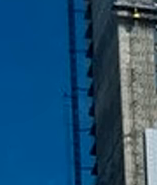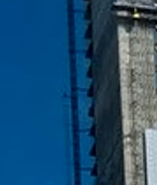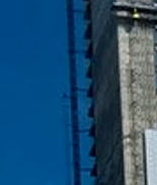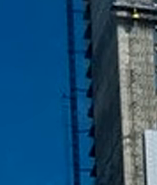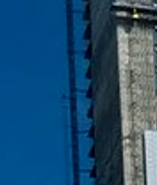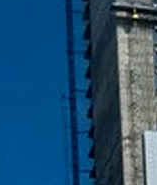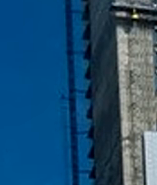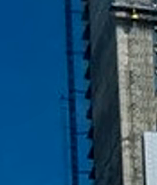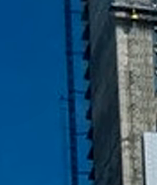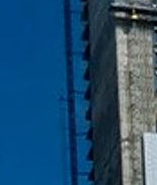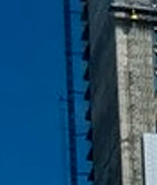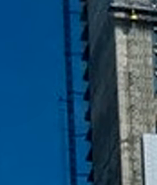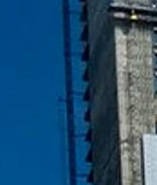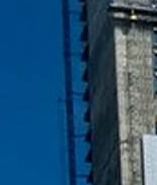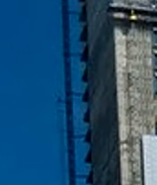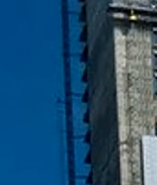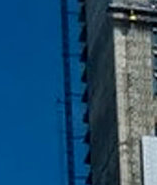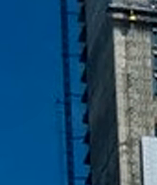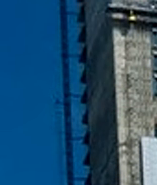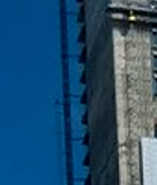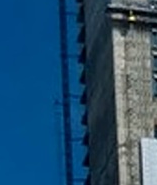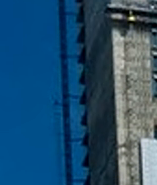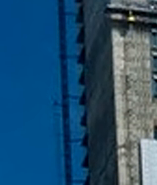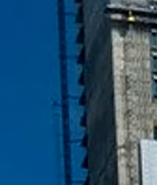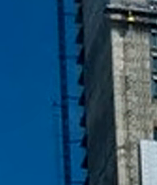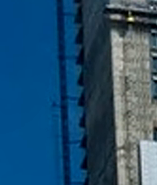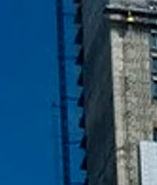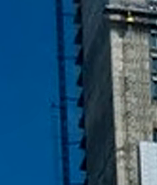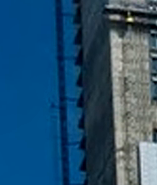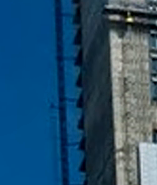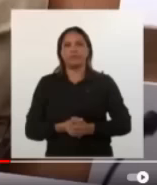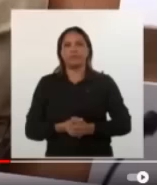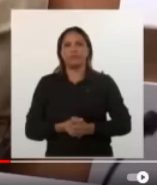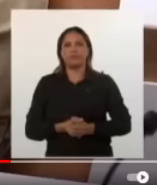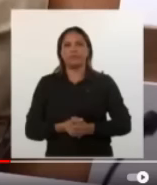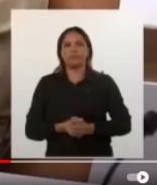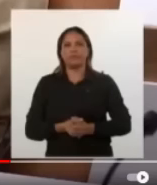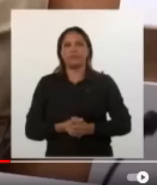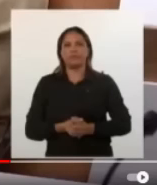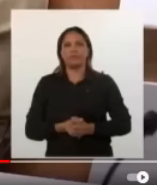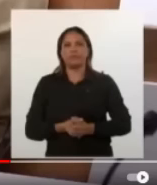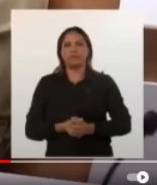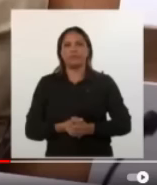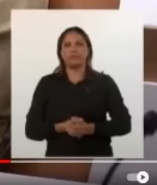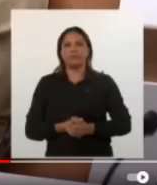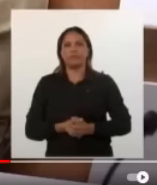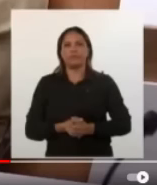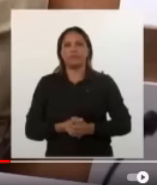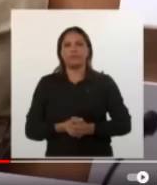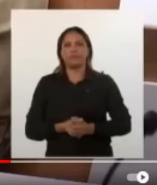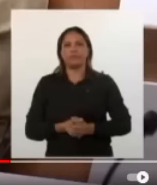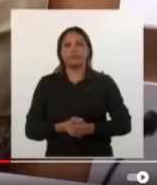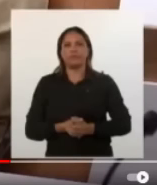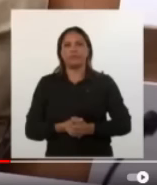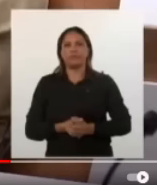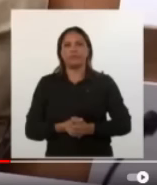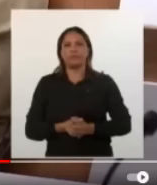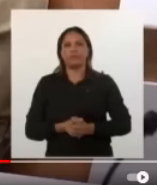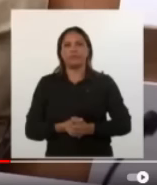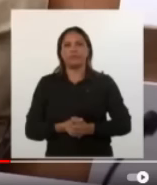viviera cerquitica de ahí El Vedado Mira aprovecha y mú ahora mud porque una torre en el medio del Vedado Eso